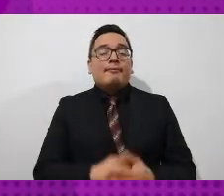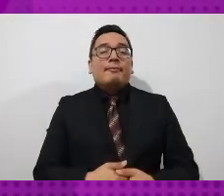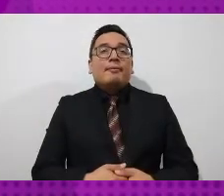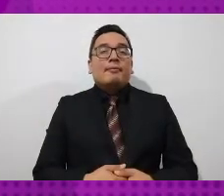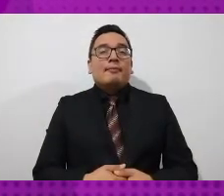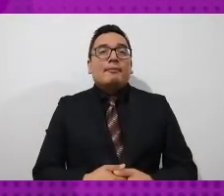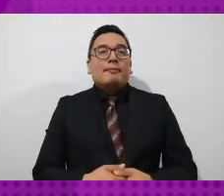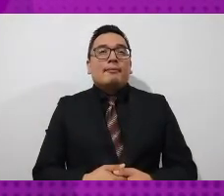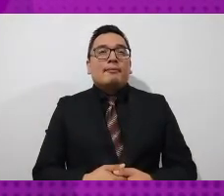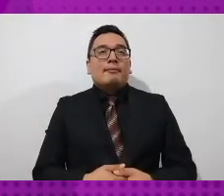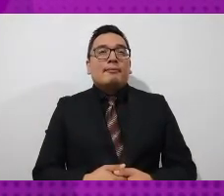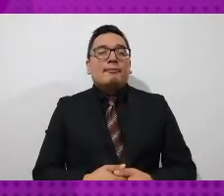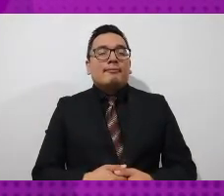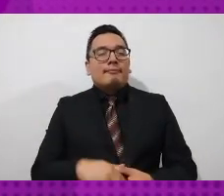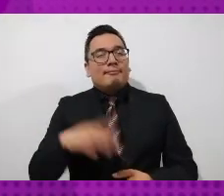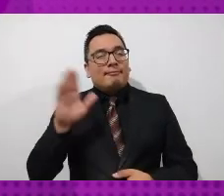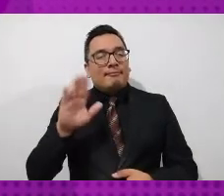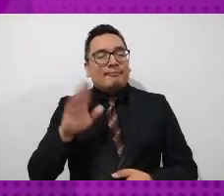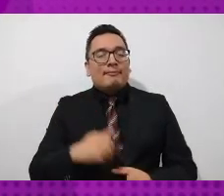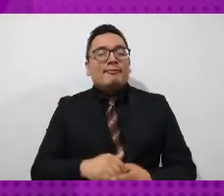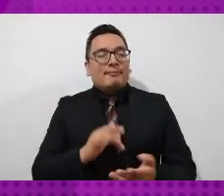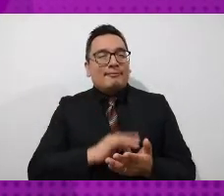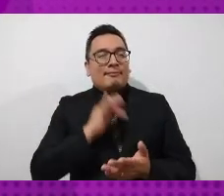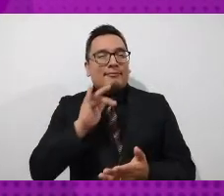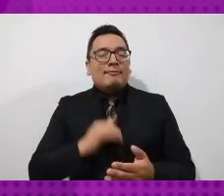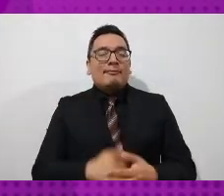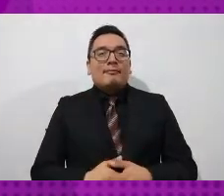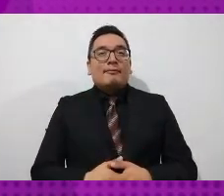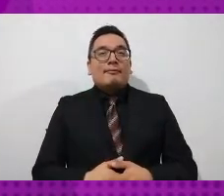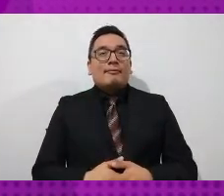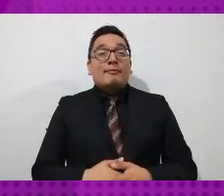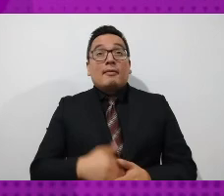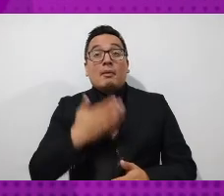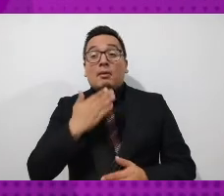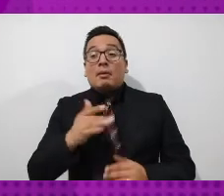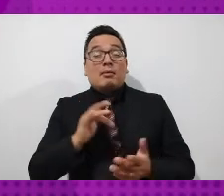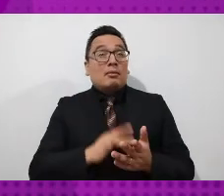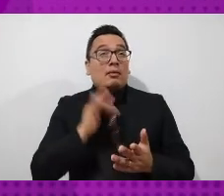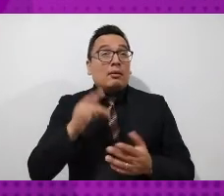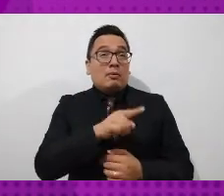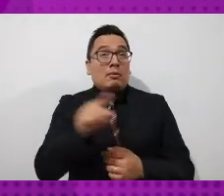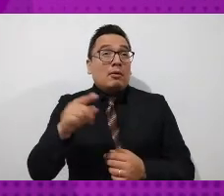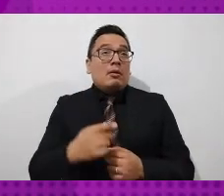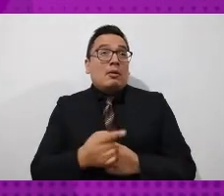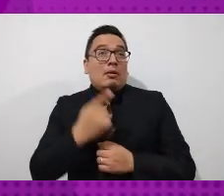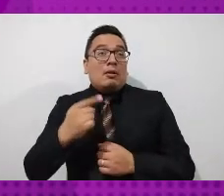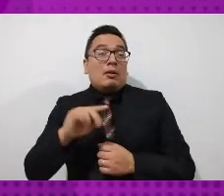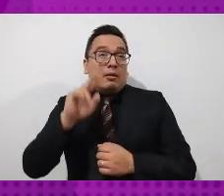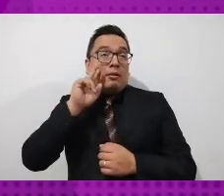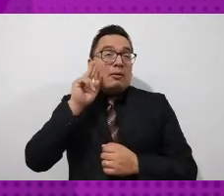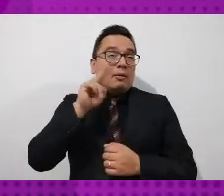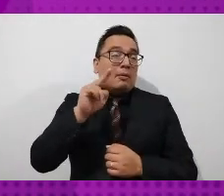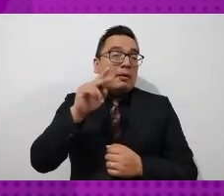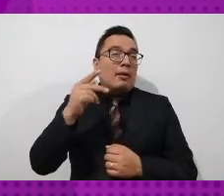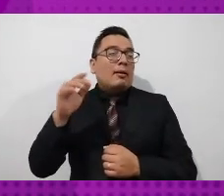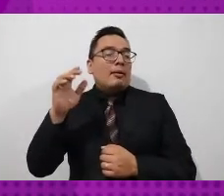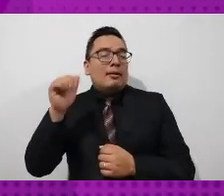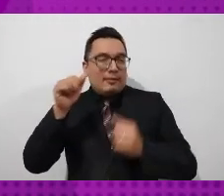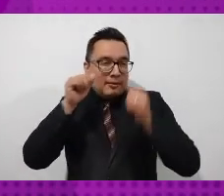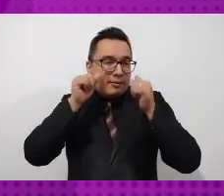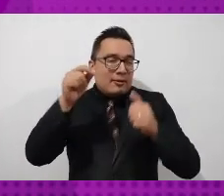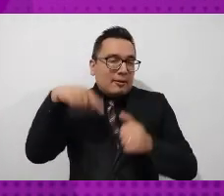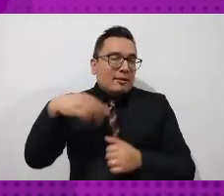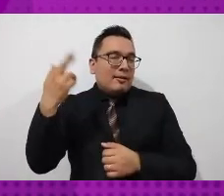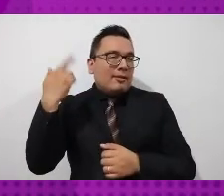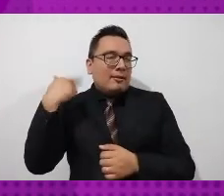muchísimas gracias. A sus órdenes, muchas gracias. Y bueno, pues gracias también a usted que nos ve y nos escucha en este programa del